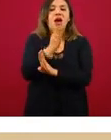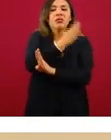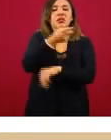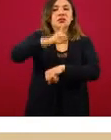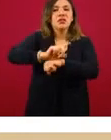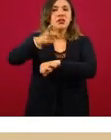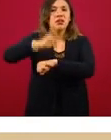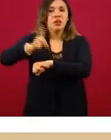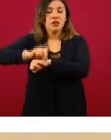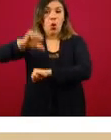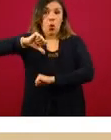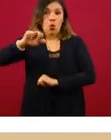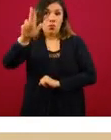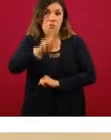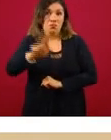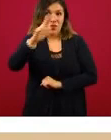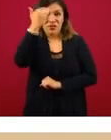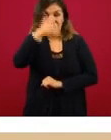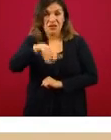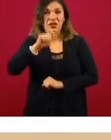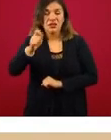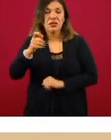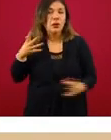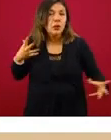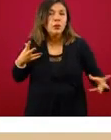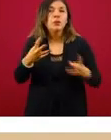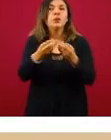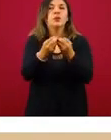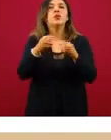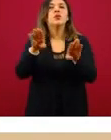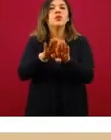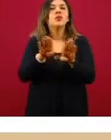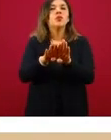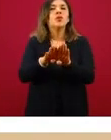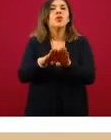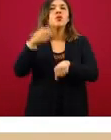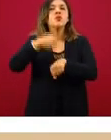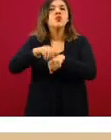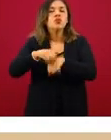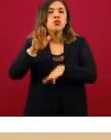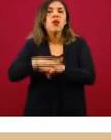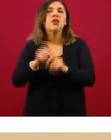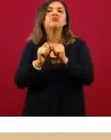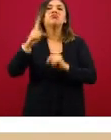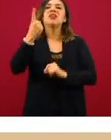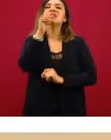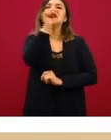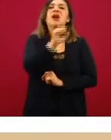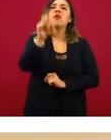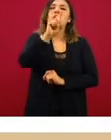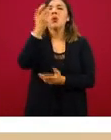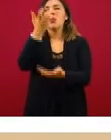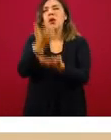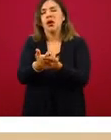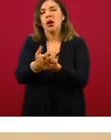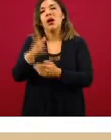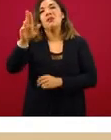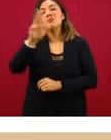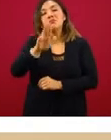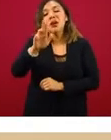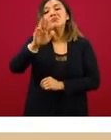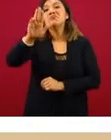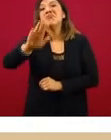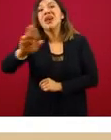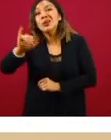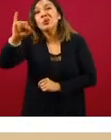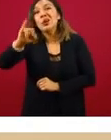anteriores. Estamos martes, que sabemos que es cuando se recupera un poco este número en función del fin de semana. Vamos a ver cómo el miércoles, el